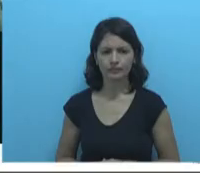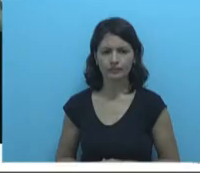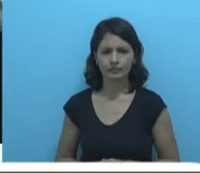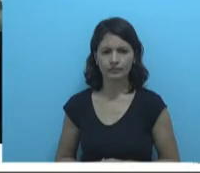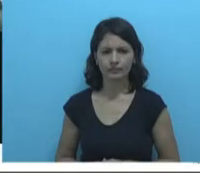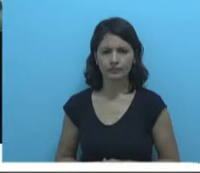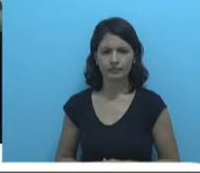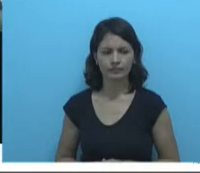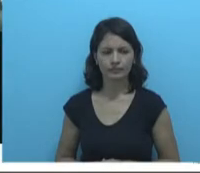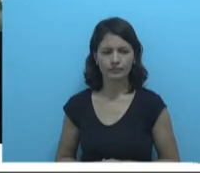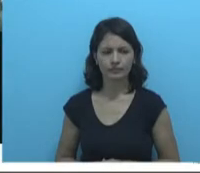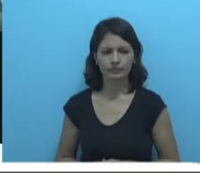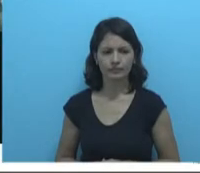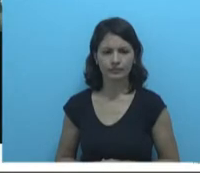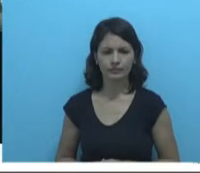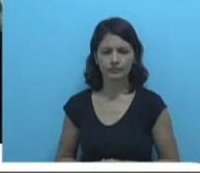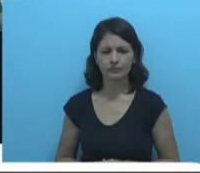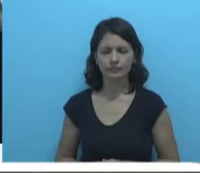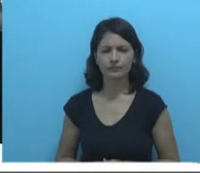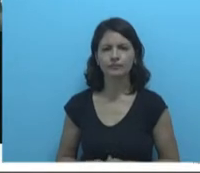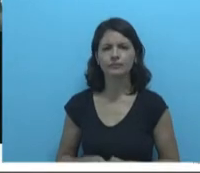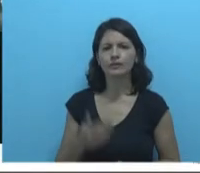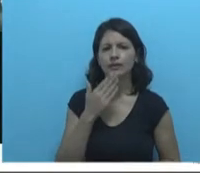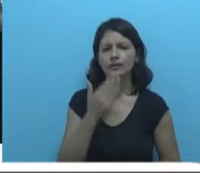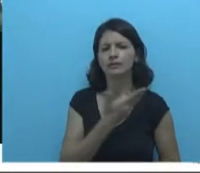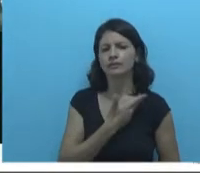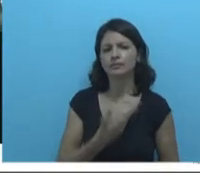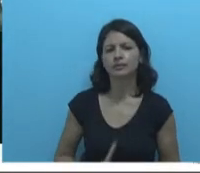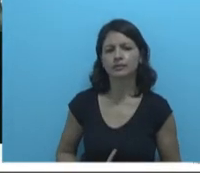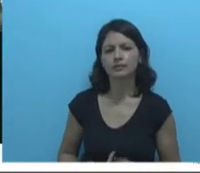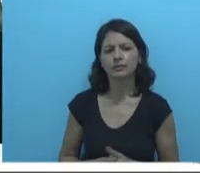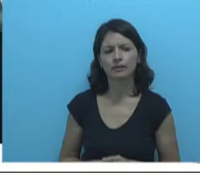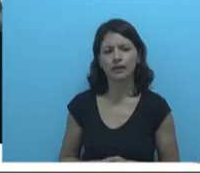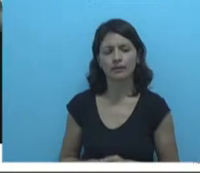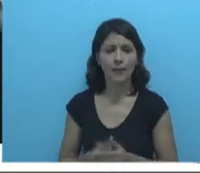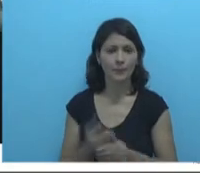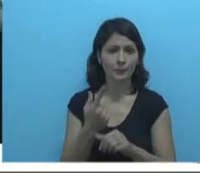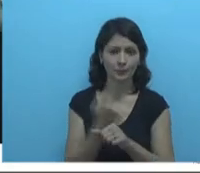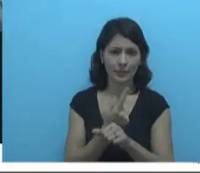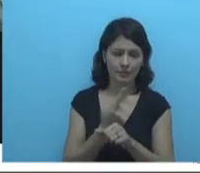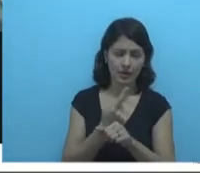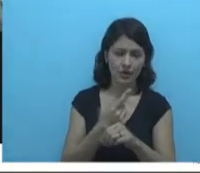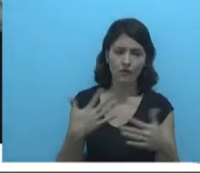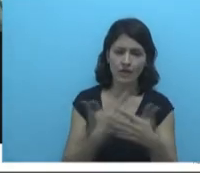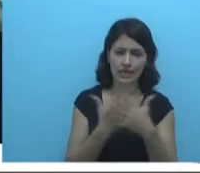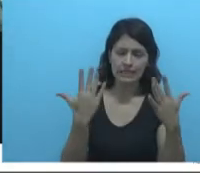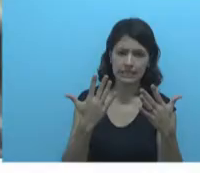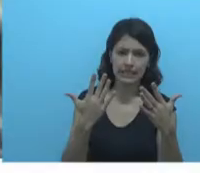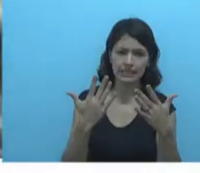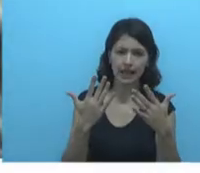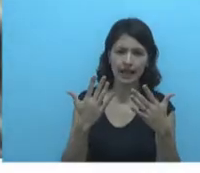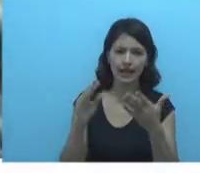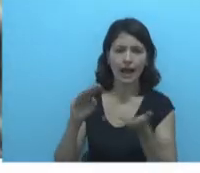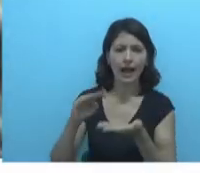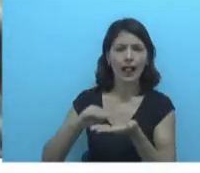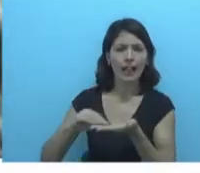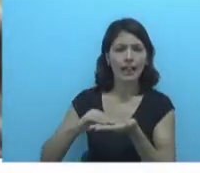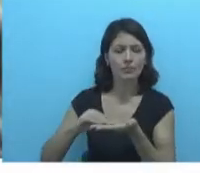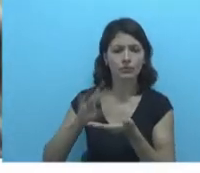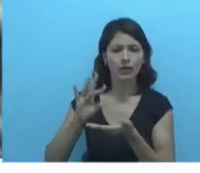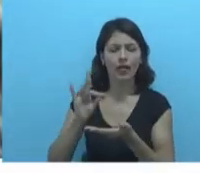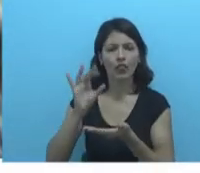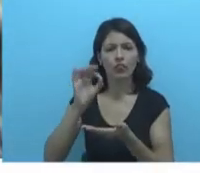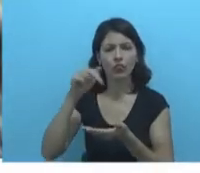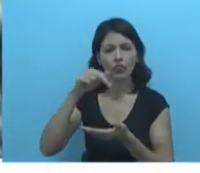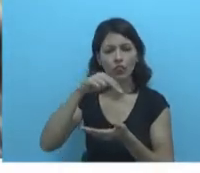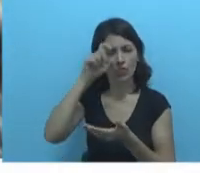Gracias, señor presidente. Brevemente era, bueno, para felicitar a mi compañera Agustina Donet por las palabras dichas